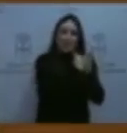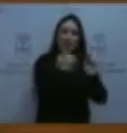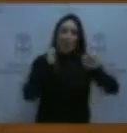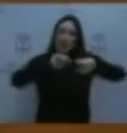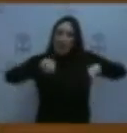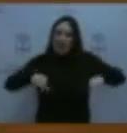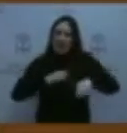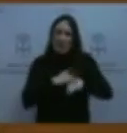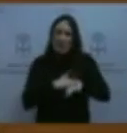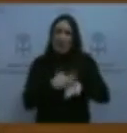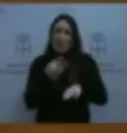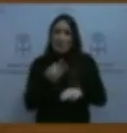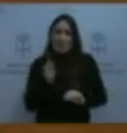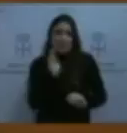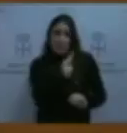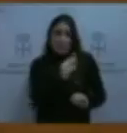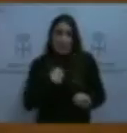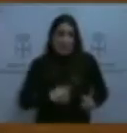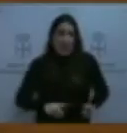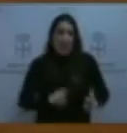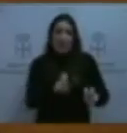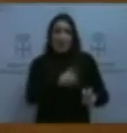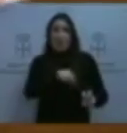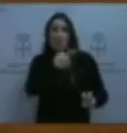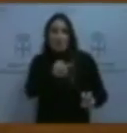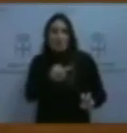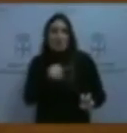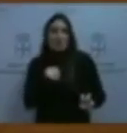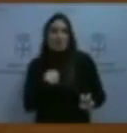además de la pregunta que ya le he planteado anteriormente, y después continuaré con la interpelación.